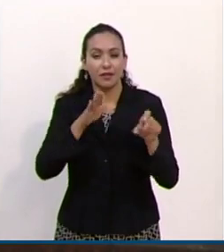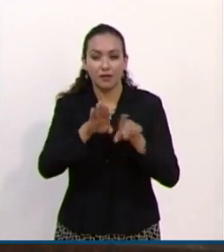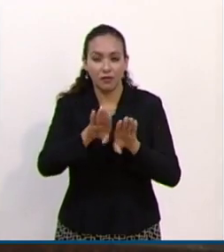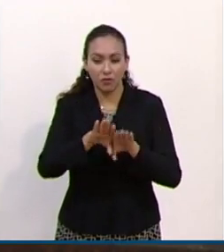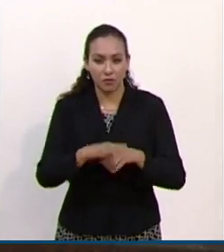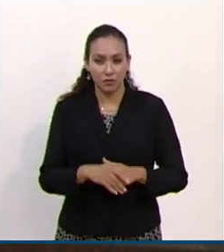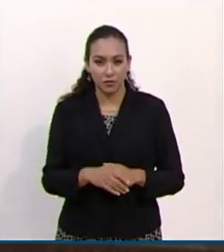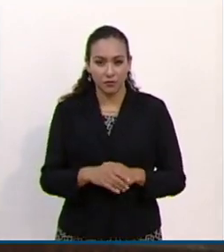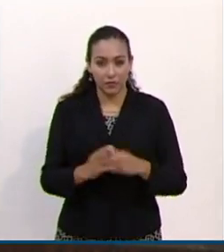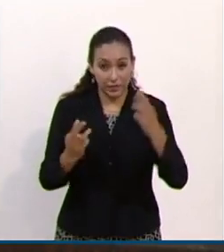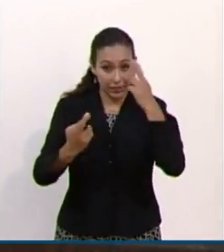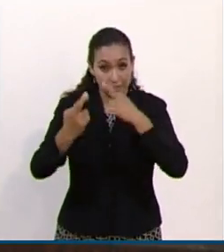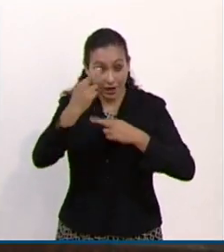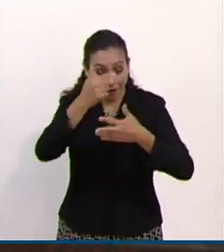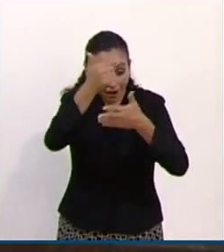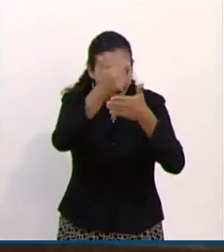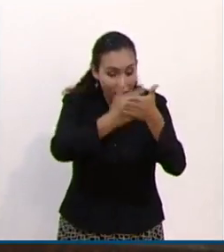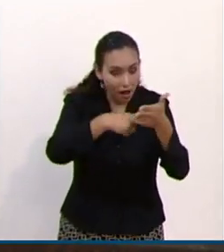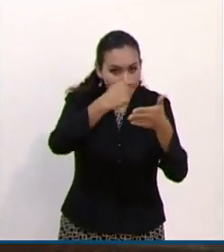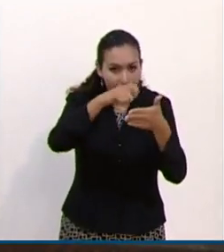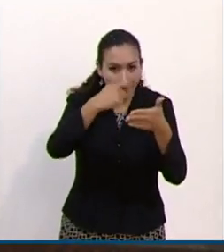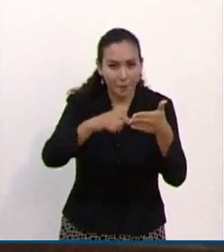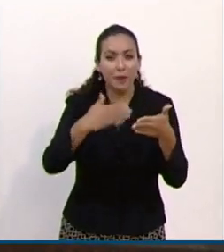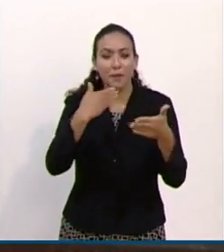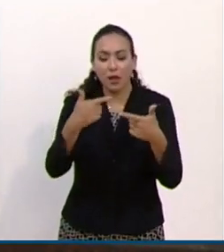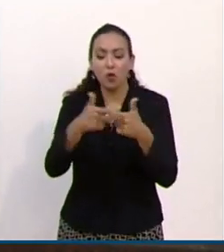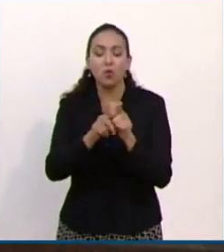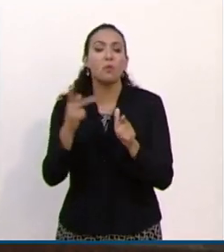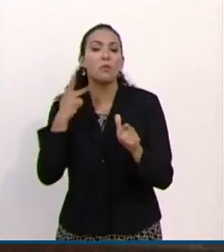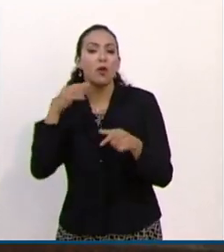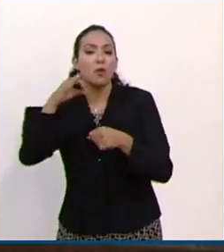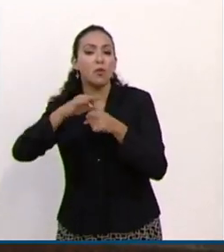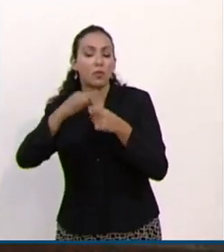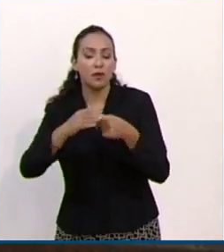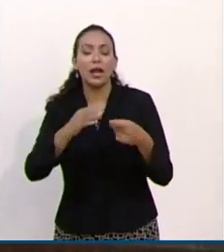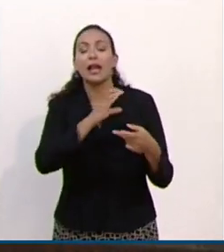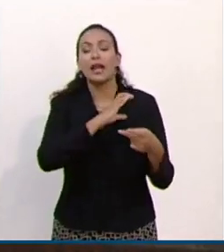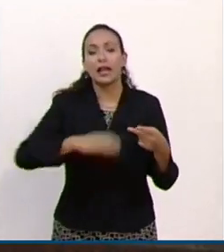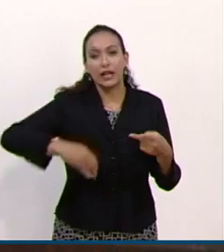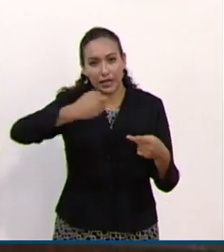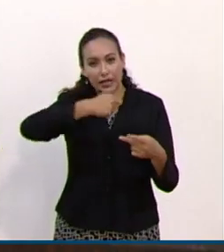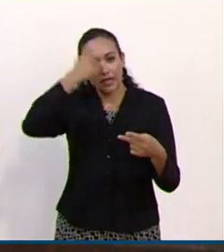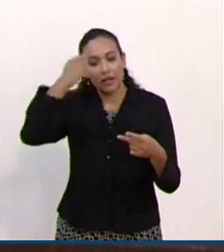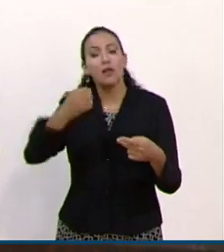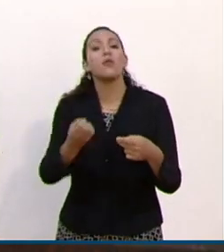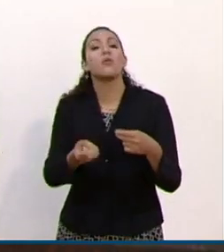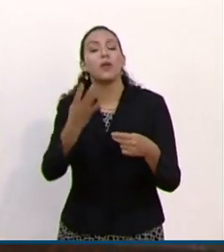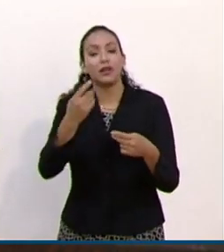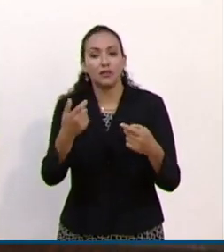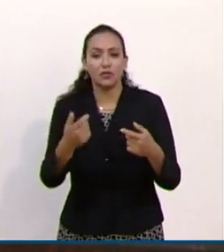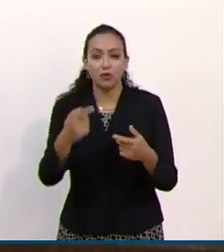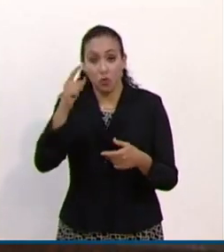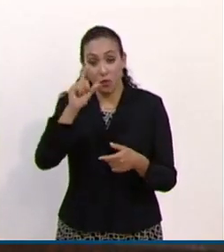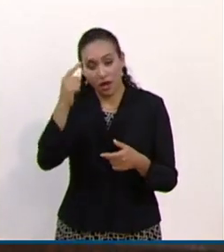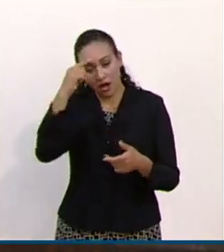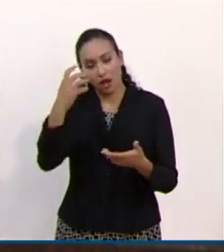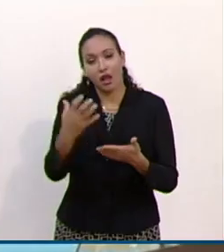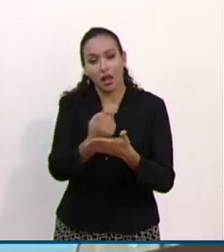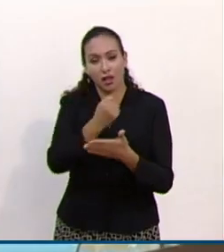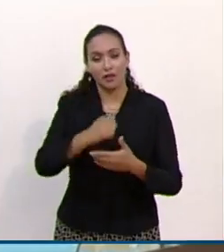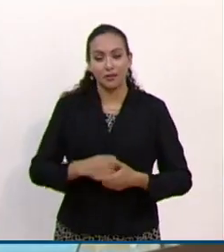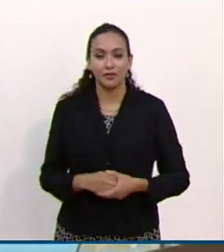la verificación de la afiliación efectiva de las candidaturas que obtengan el triunfo de